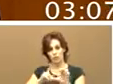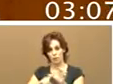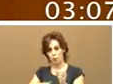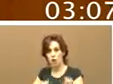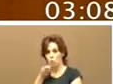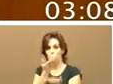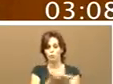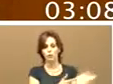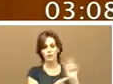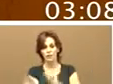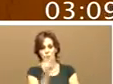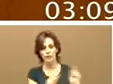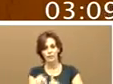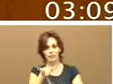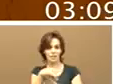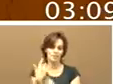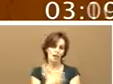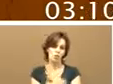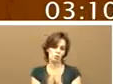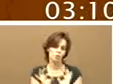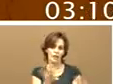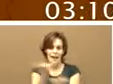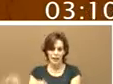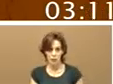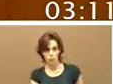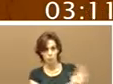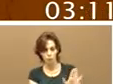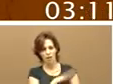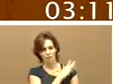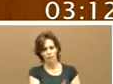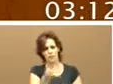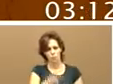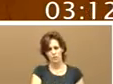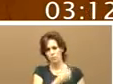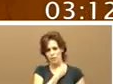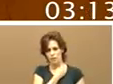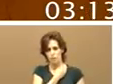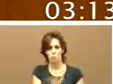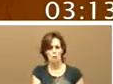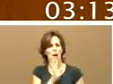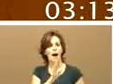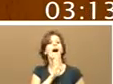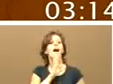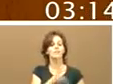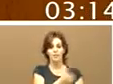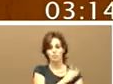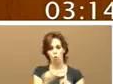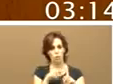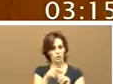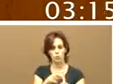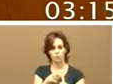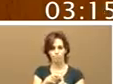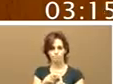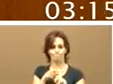debate del Estado de la región y además que se planteó como uno de los principales retos de Extremadura para el